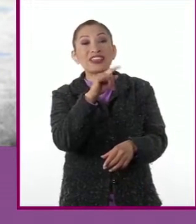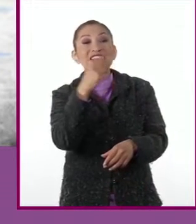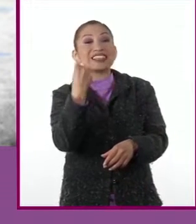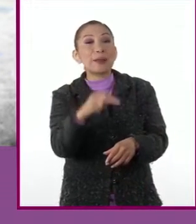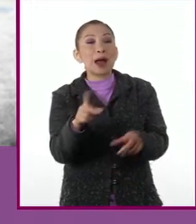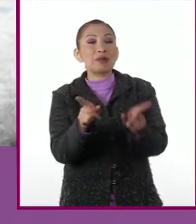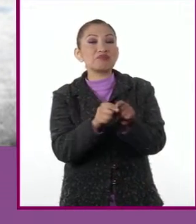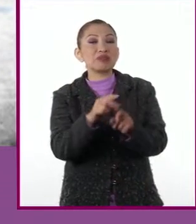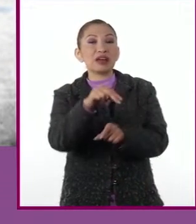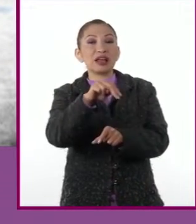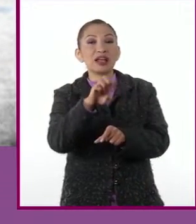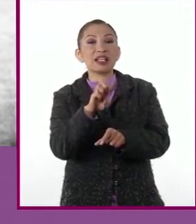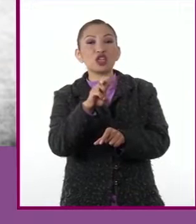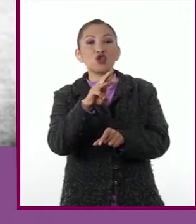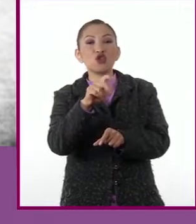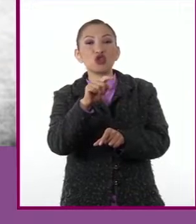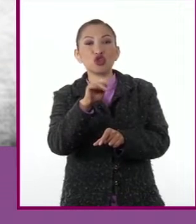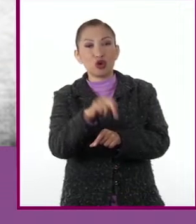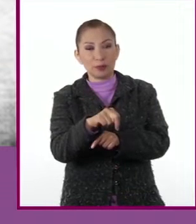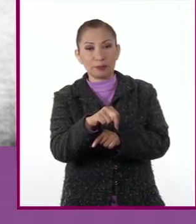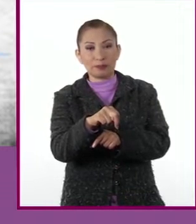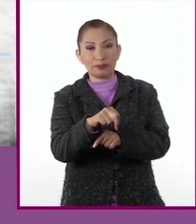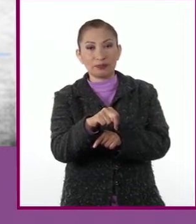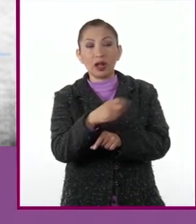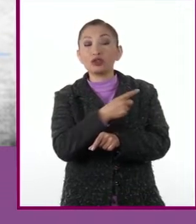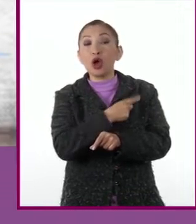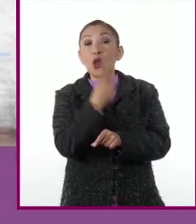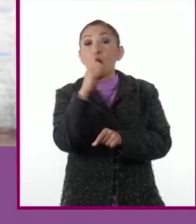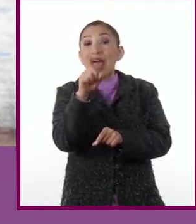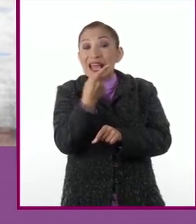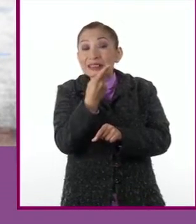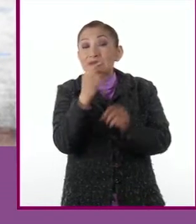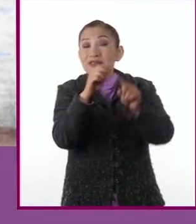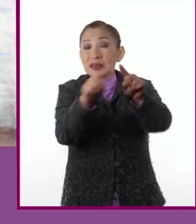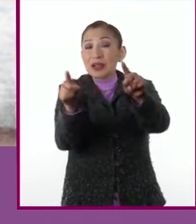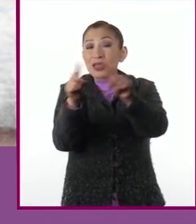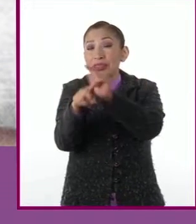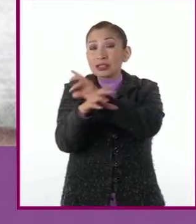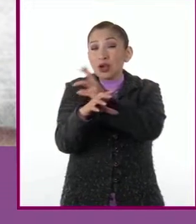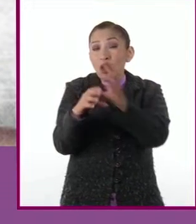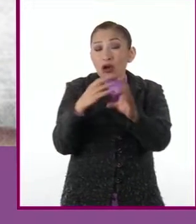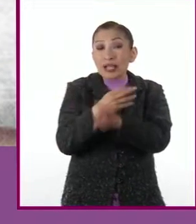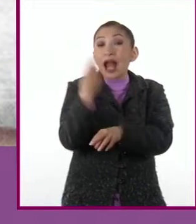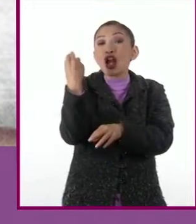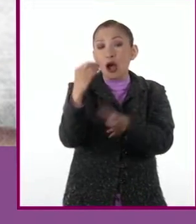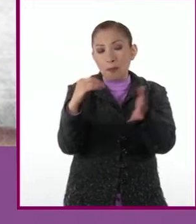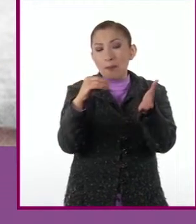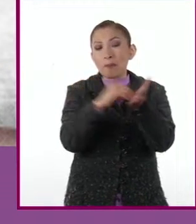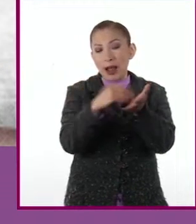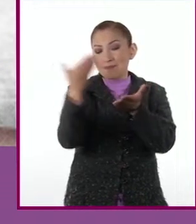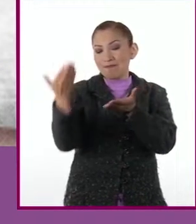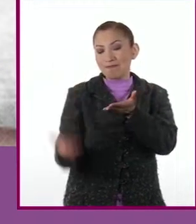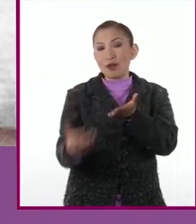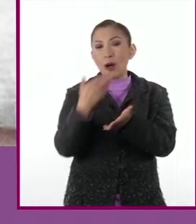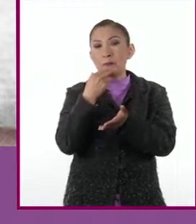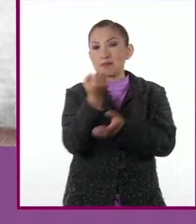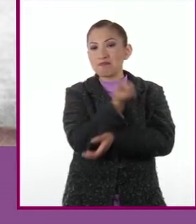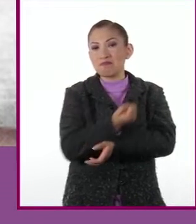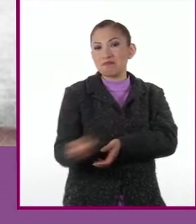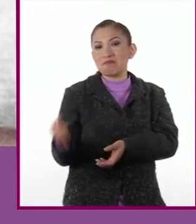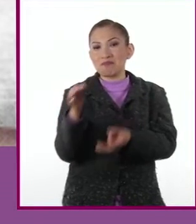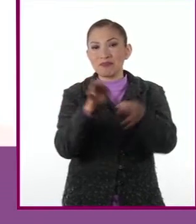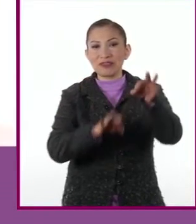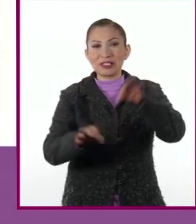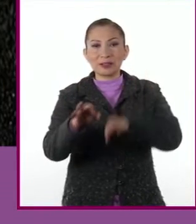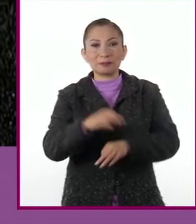nombró Newton. Esto es solo una de las muchas cosas que llevan el nombre del ilustre